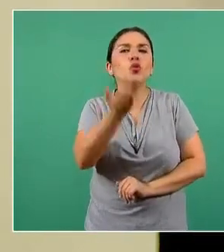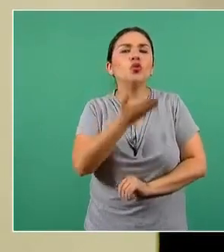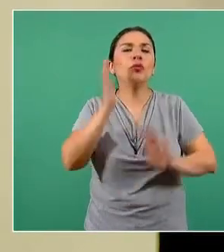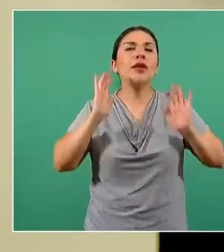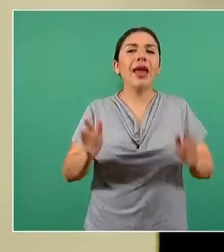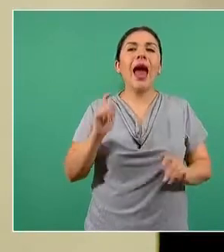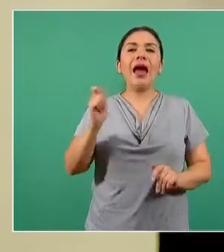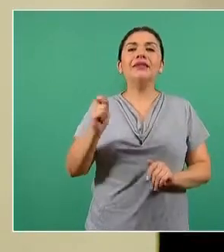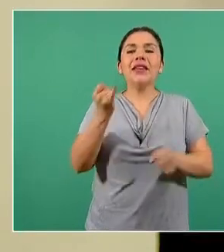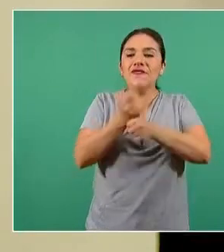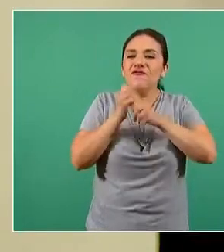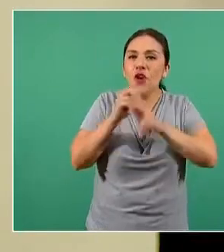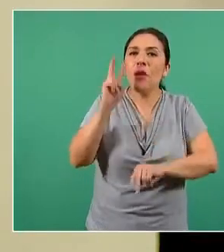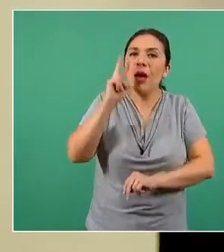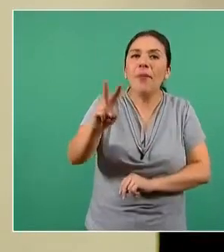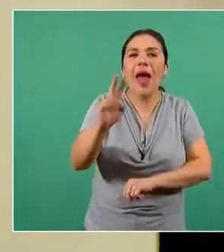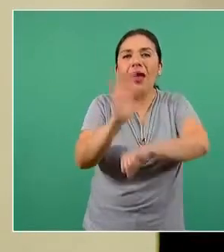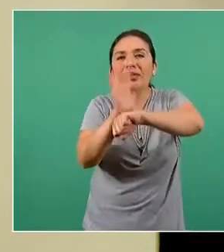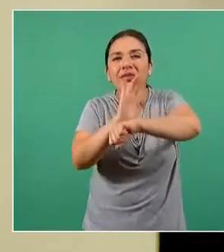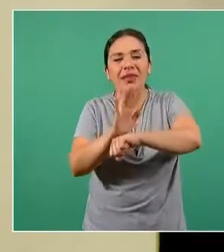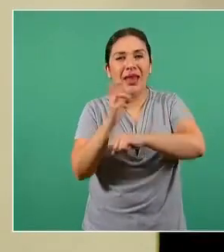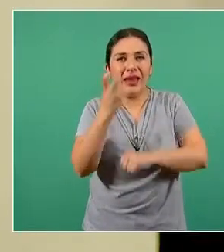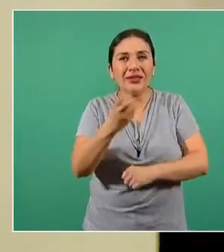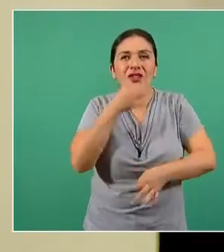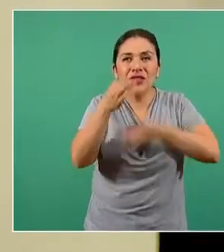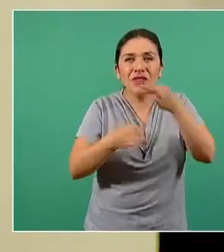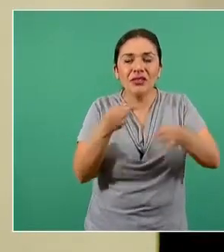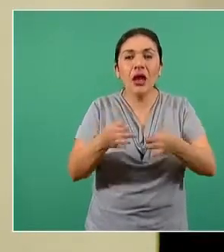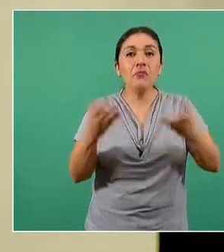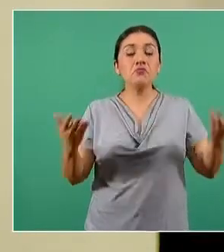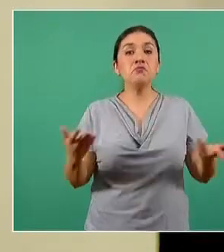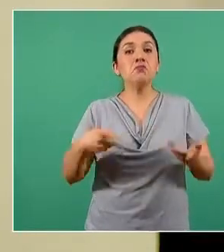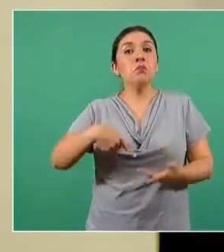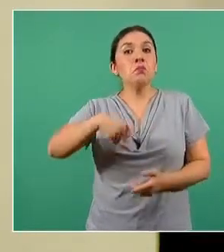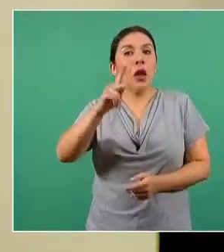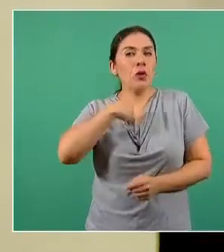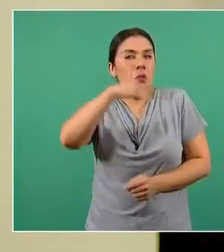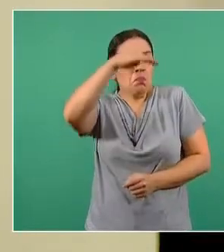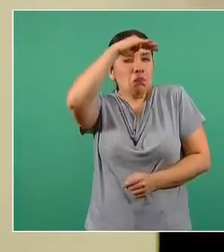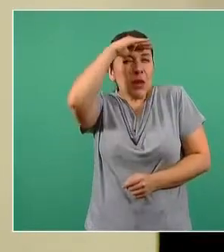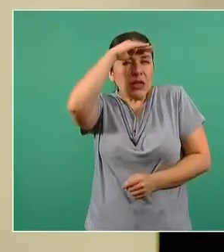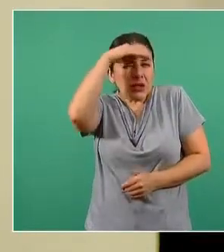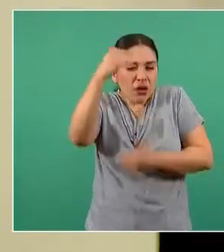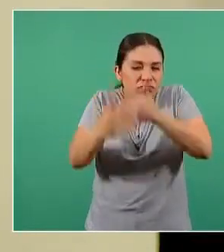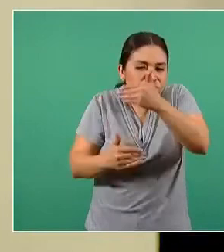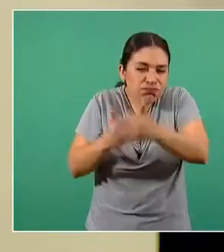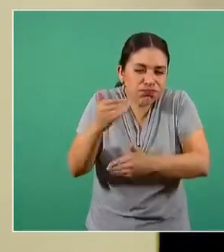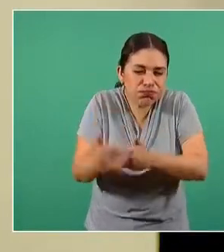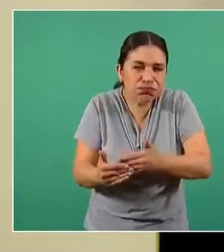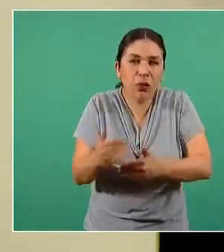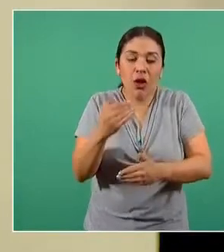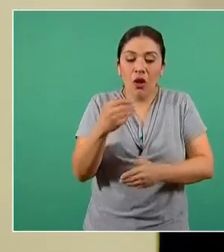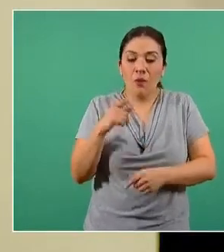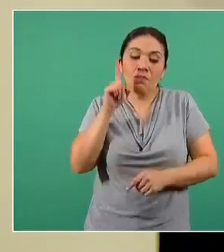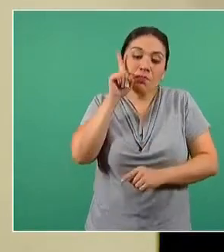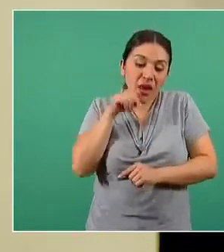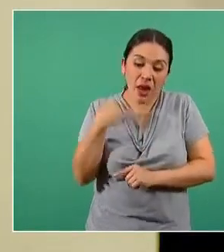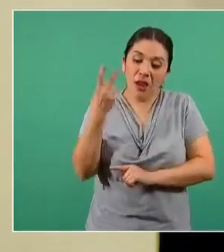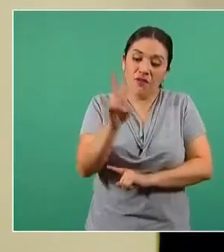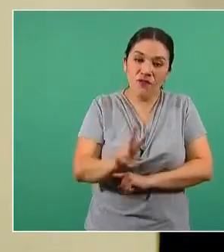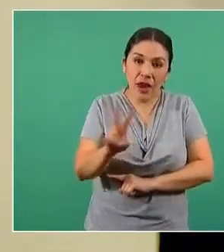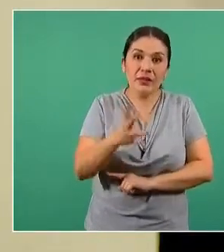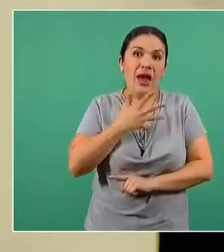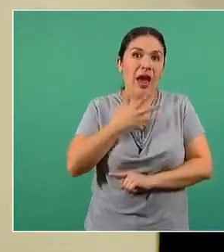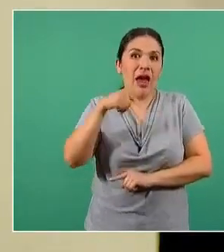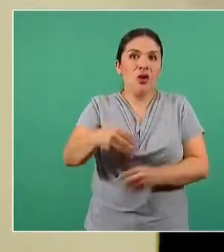precisamente de este informe diario, pero también yo creo que estoy vaticinando o previendo que seguramente estos 2 últimos días vamos a tener aquí sala